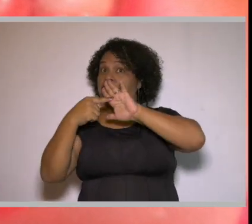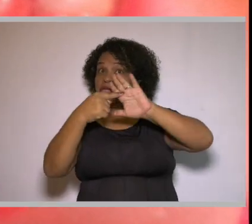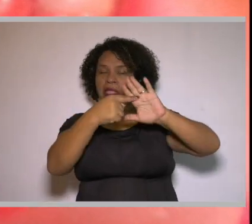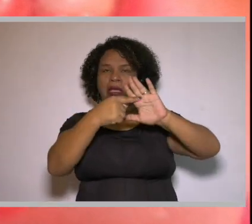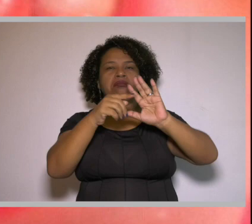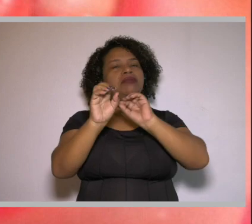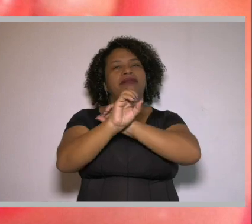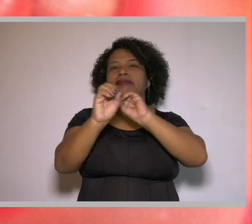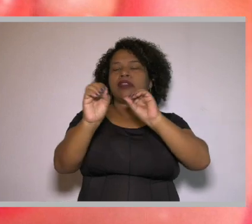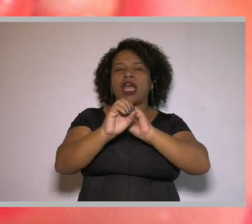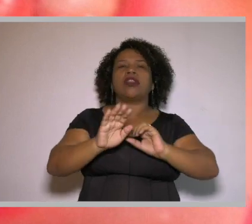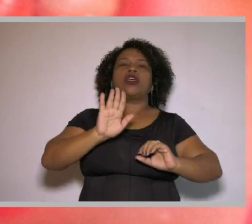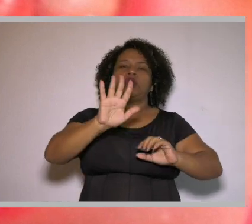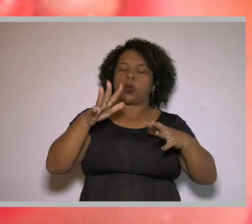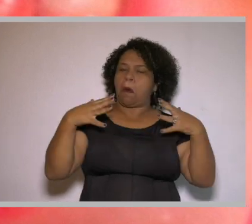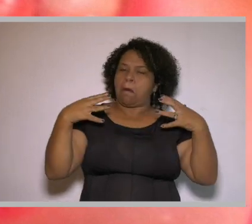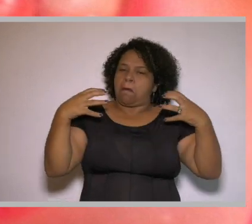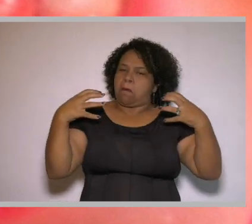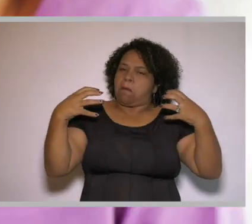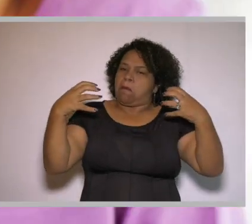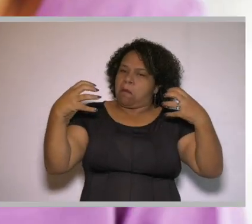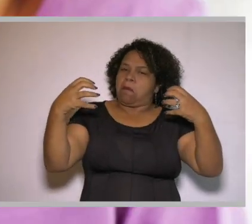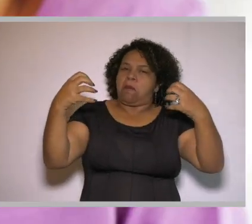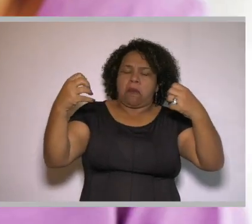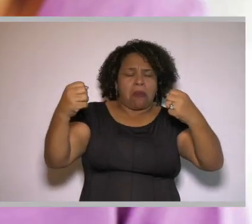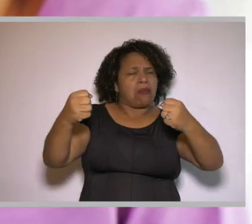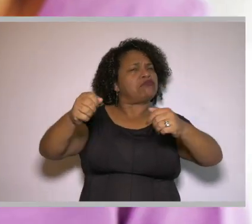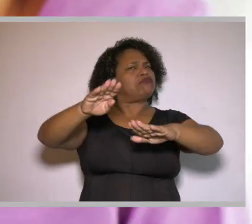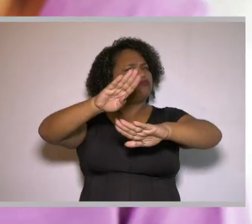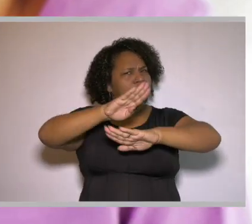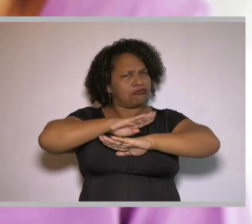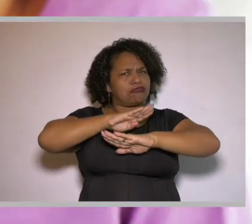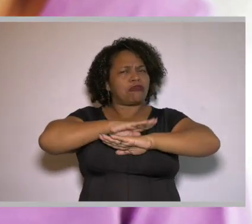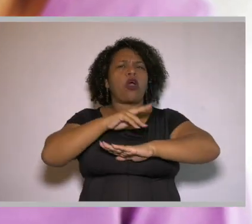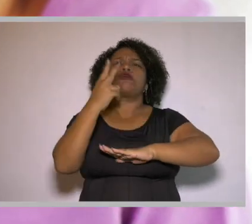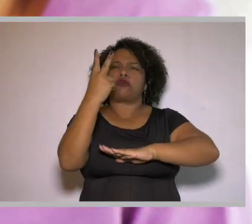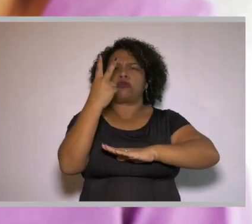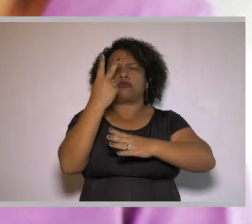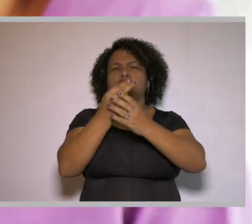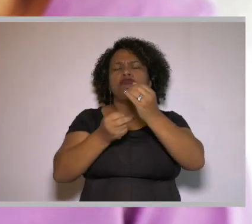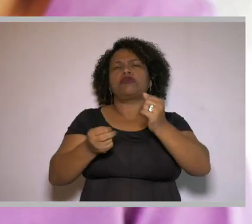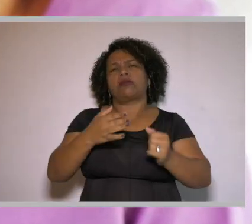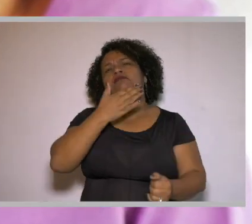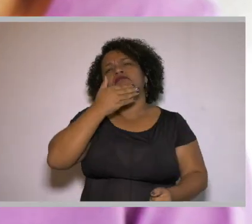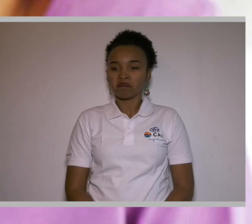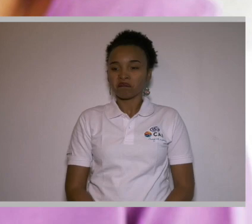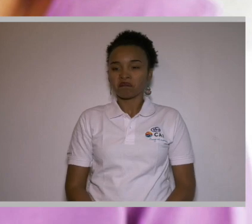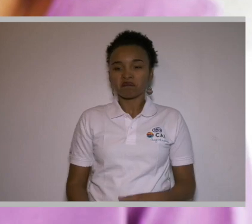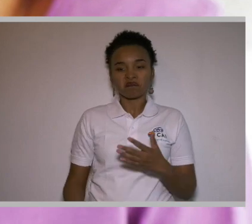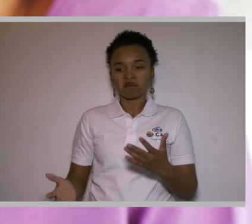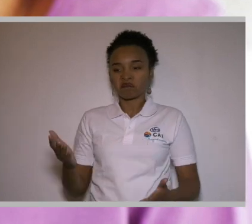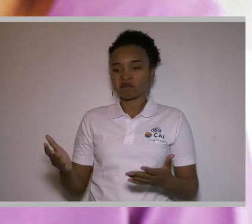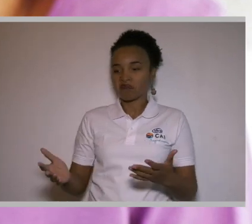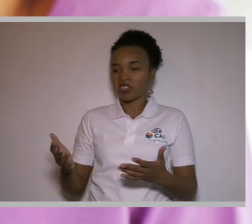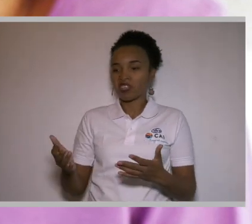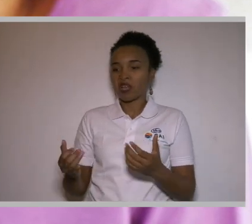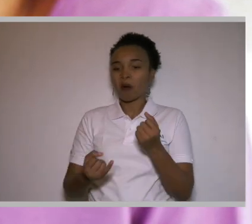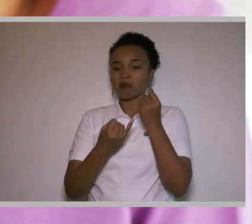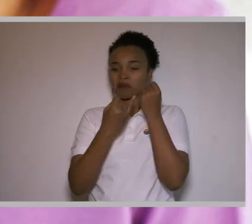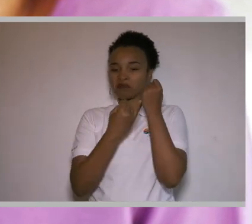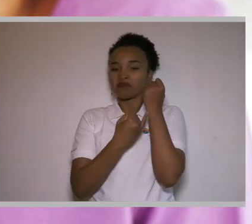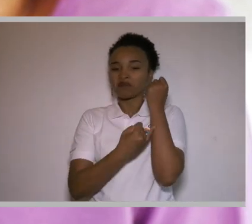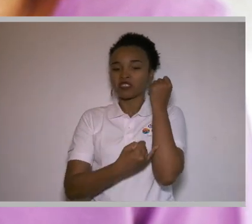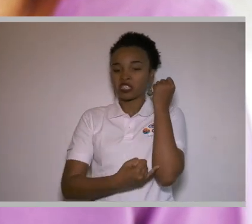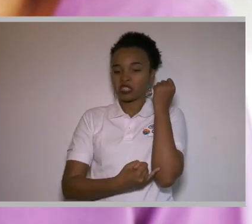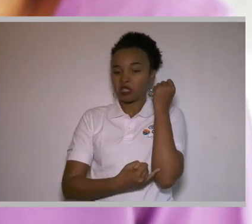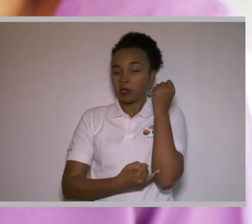5 a 7 episodios al año de amigdalitis crónica y están asociados a los ronquidos, a las infecciones de oído, son indicativos de hacer